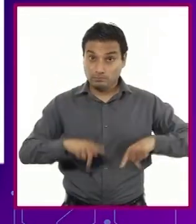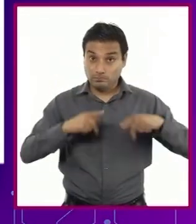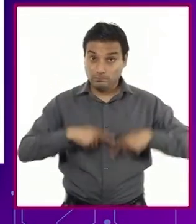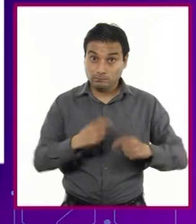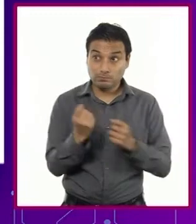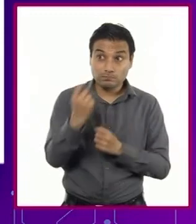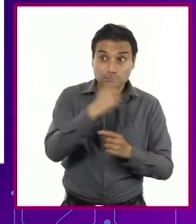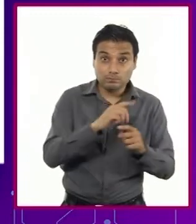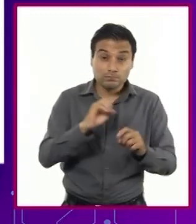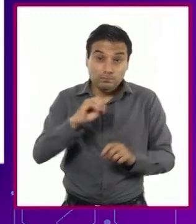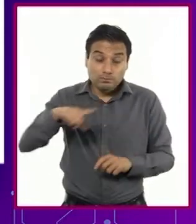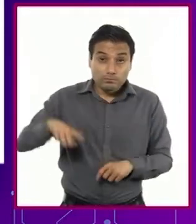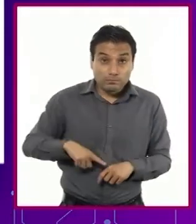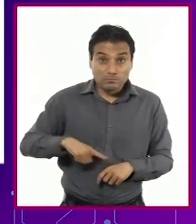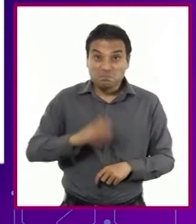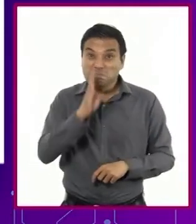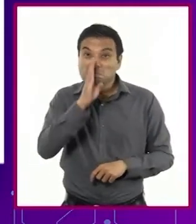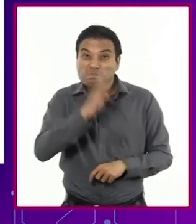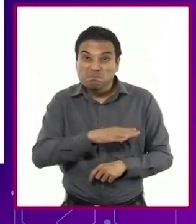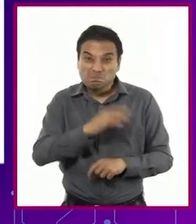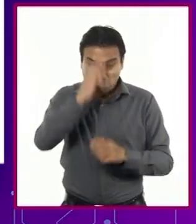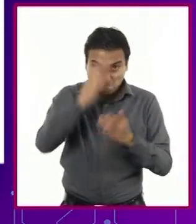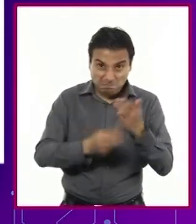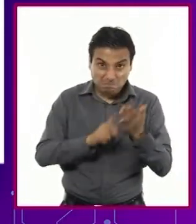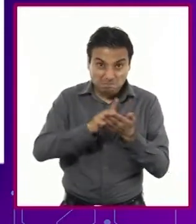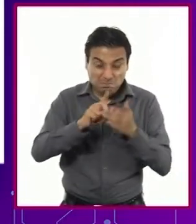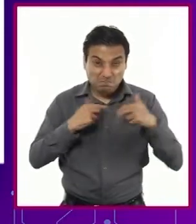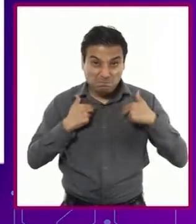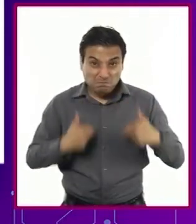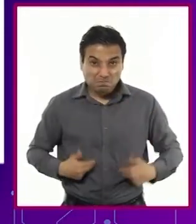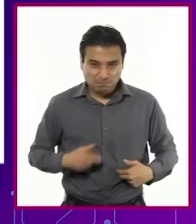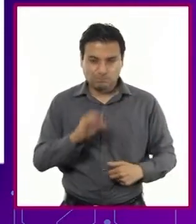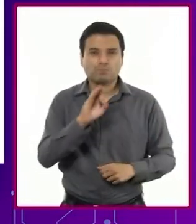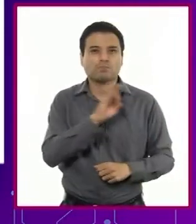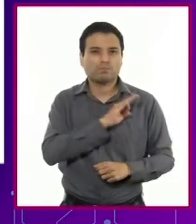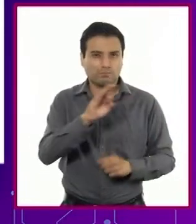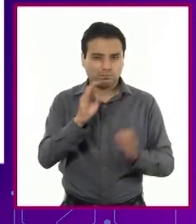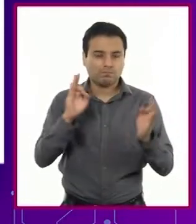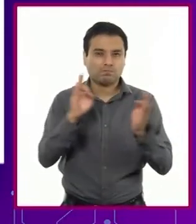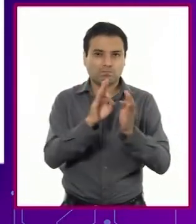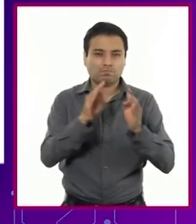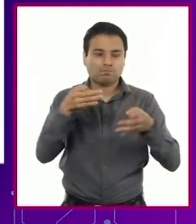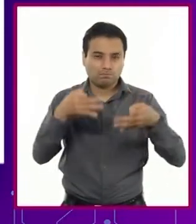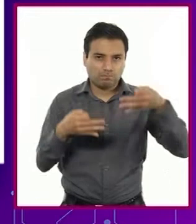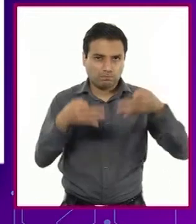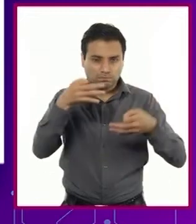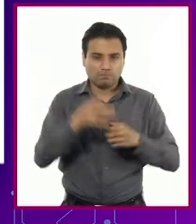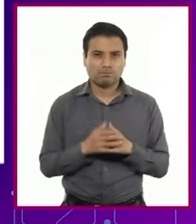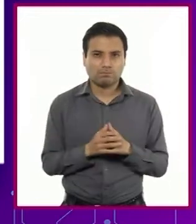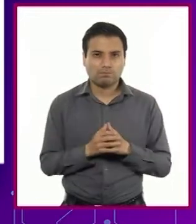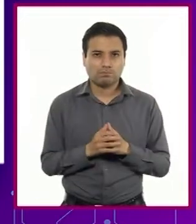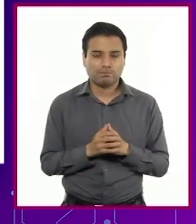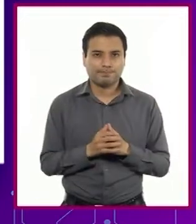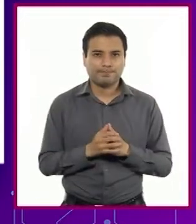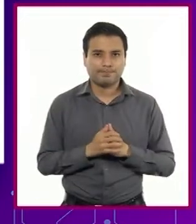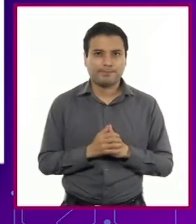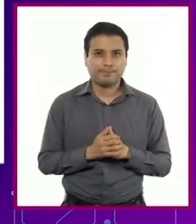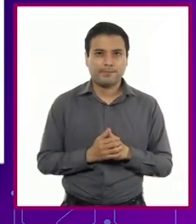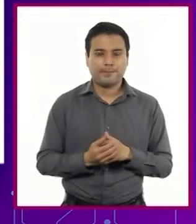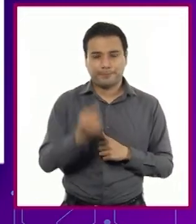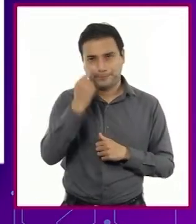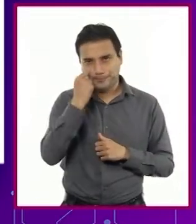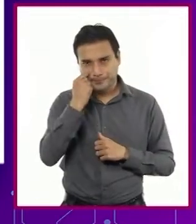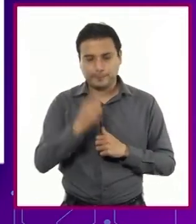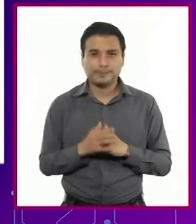humanos. ¿Cuáles son las principales problemáticas actuales que atienden los organismos de paz? A pesar de